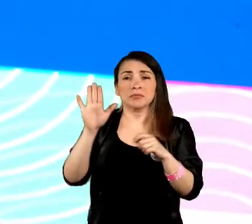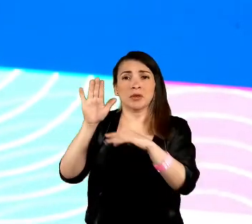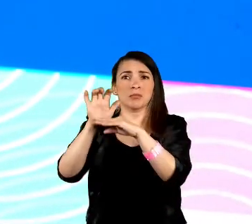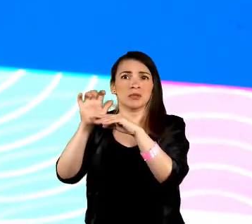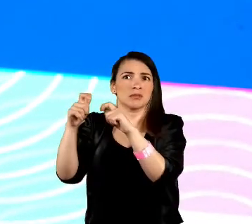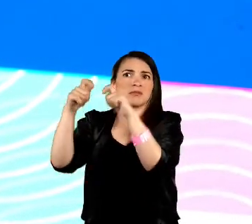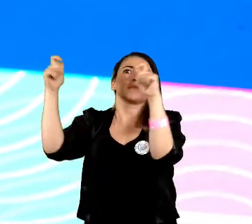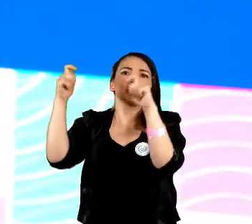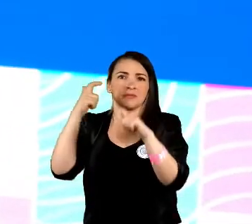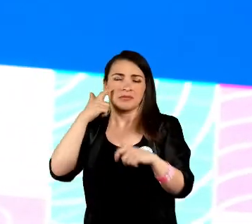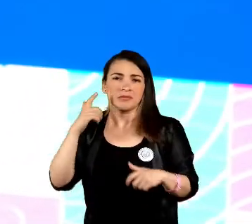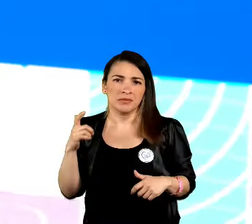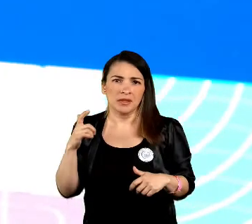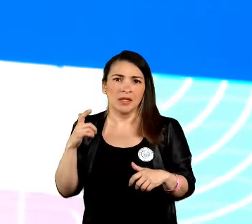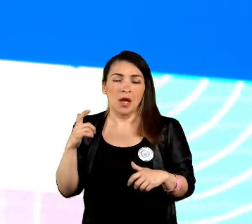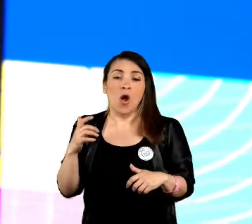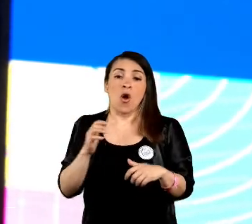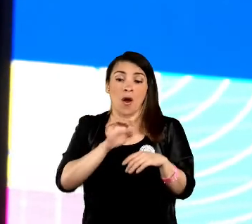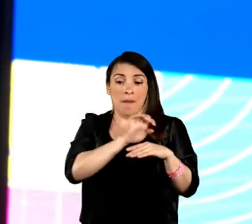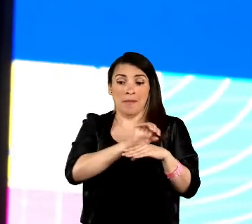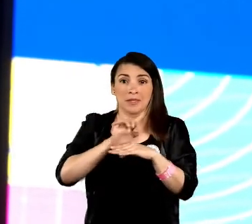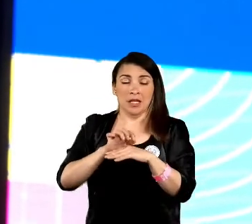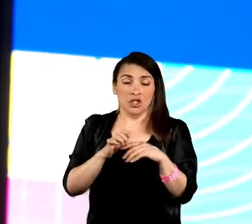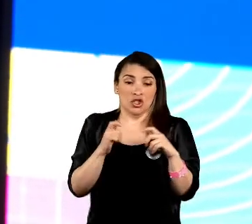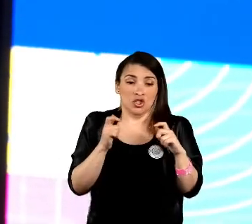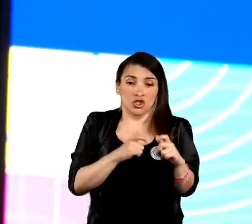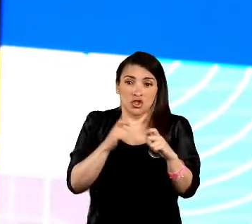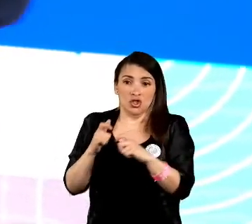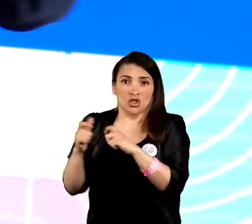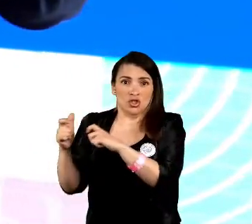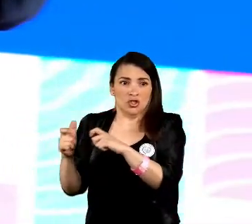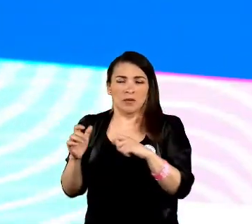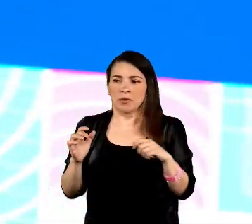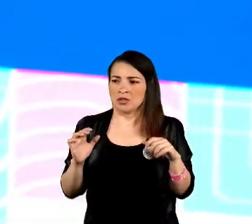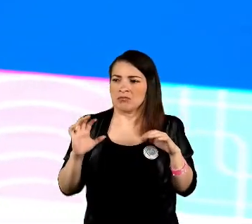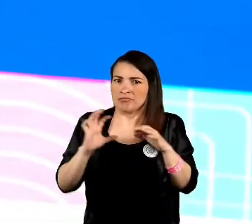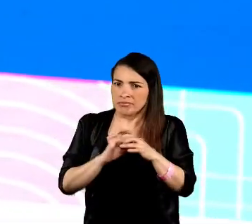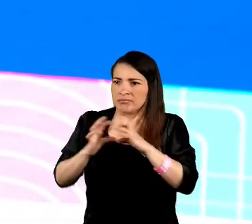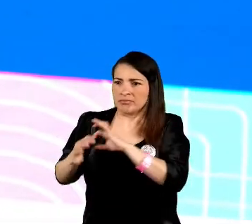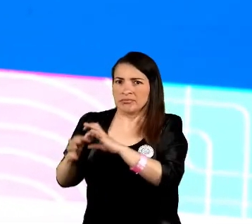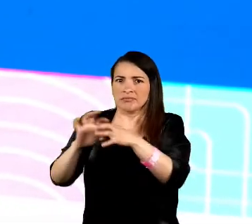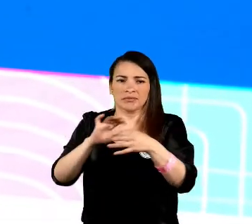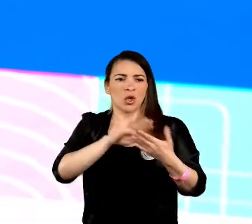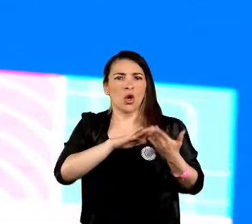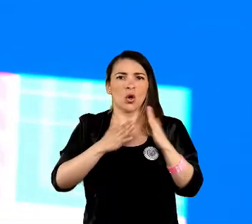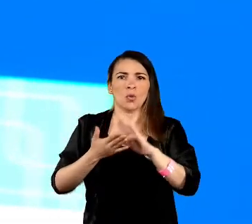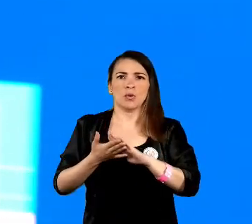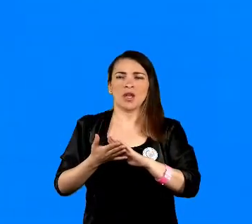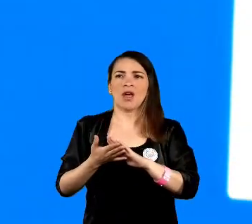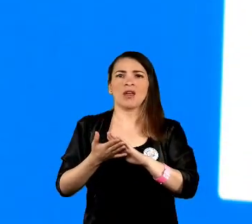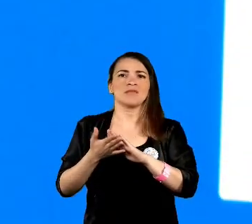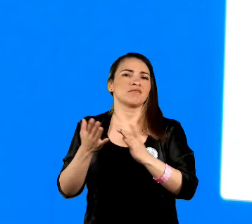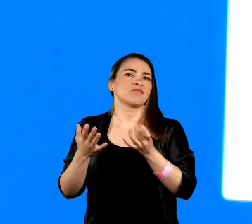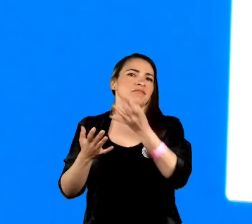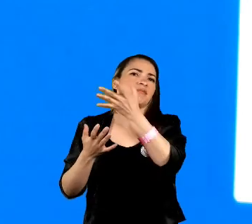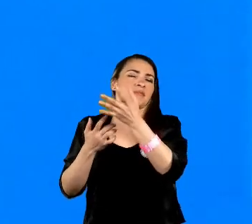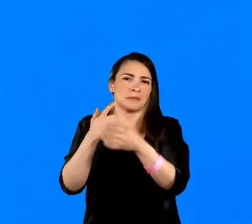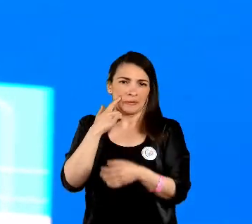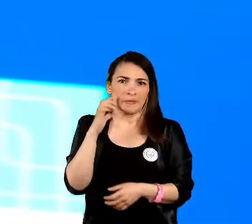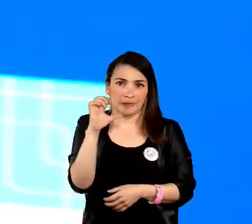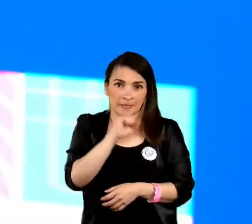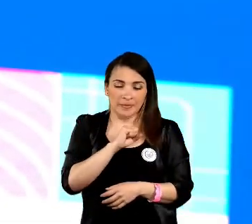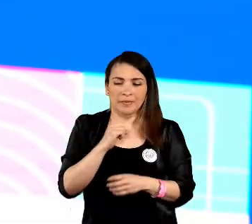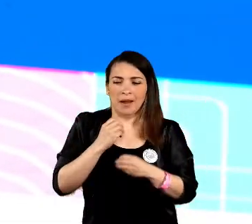vincularse de estar vinculado en la comunidad es más importante